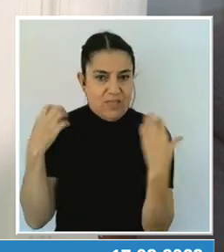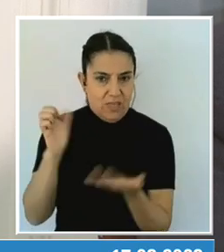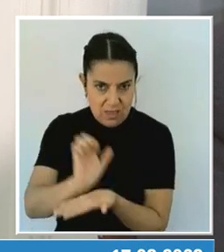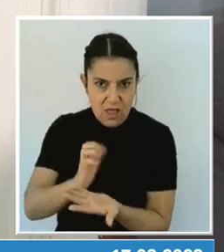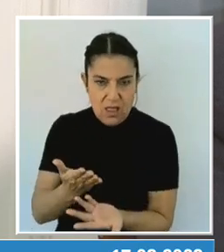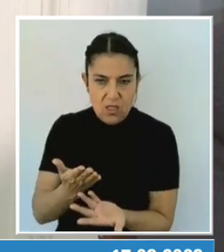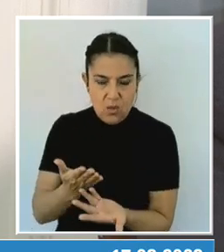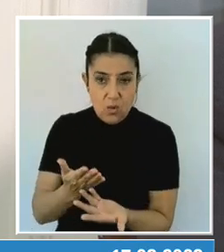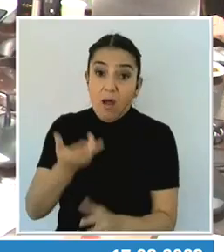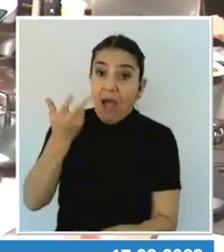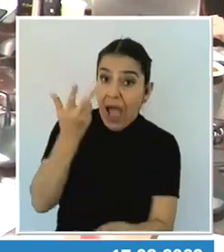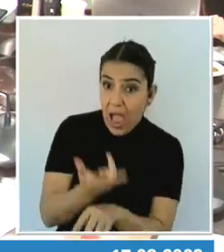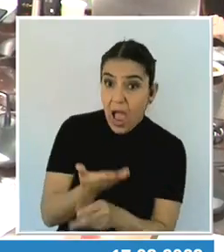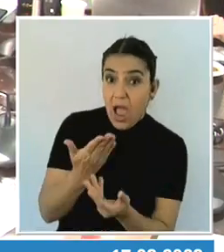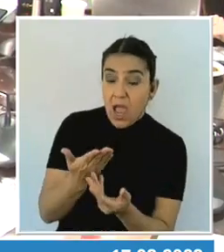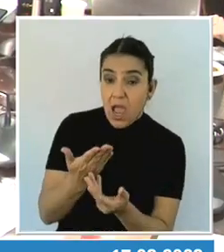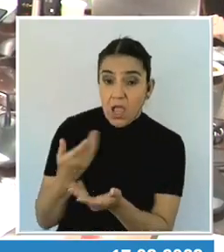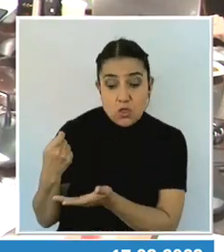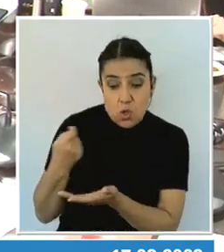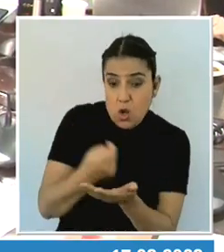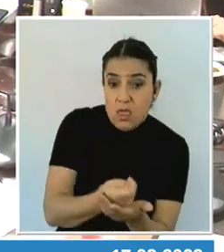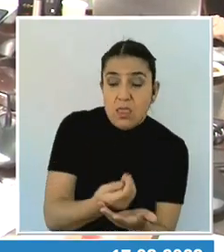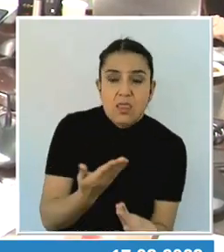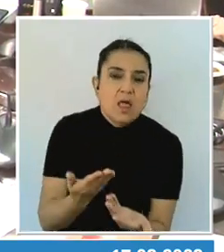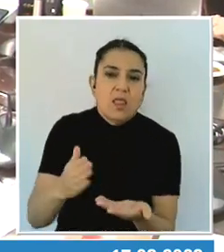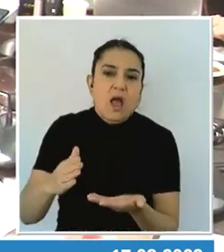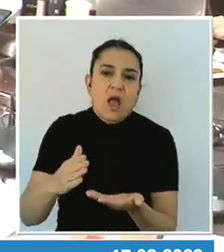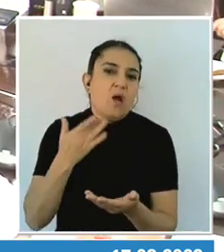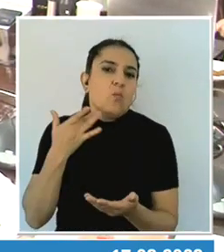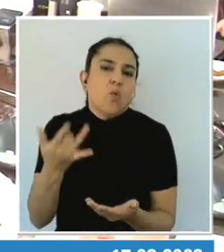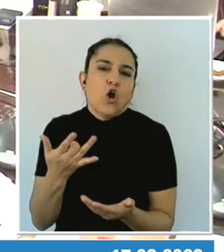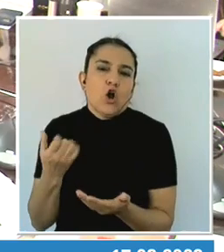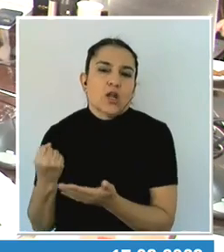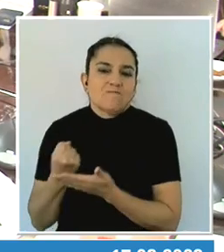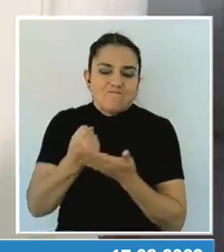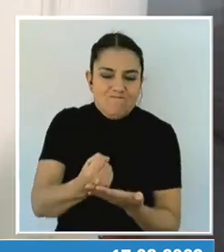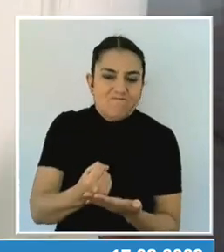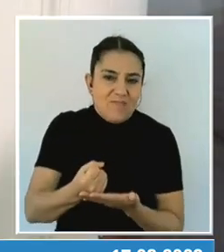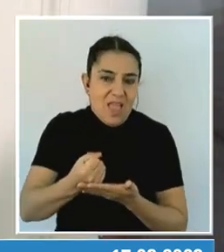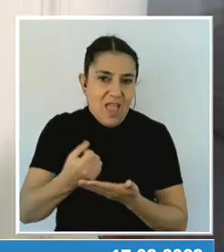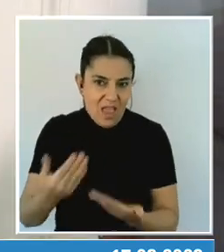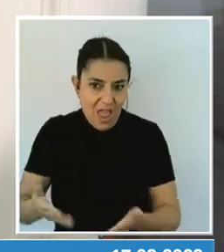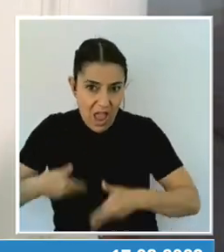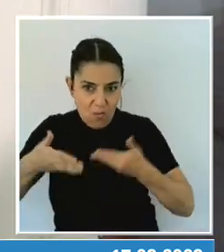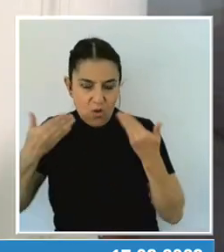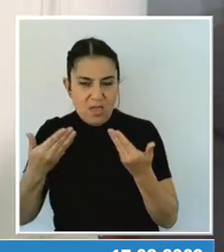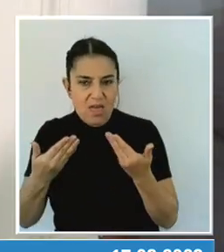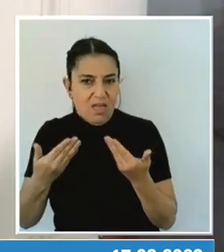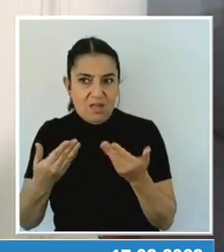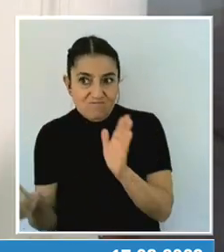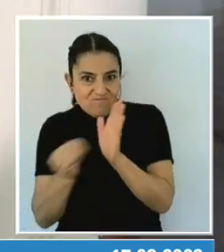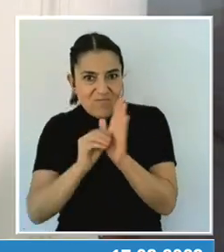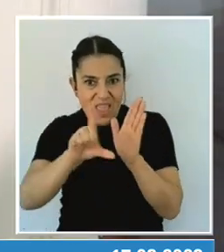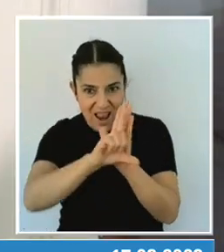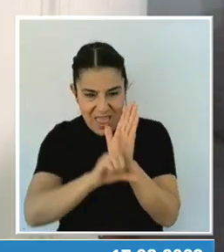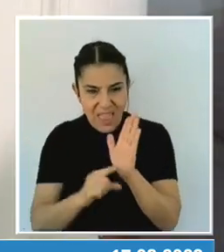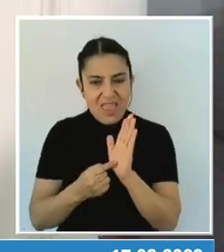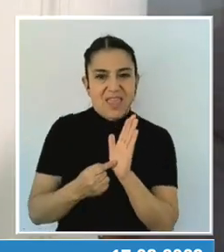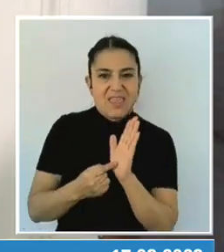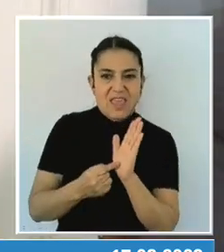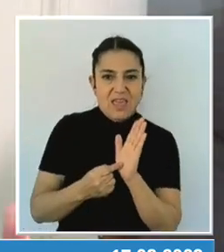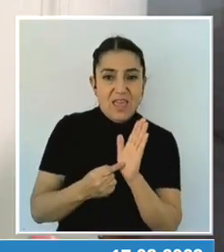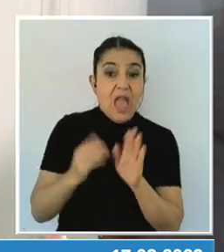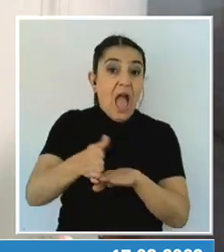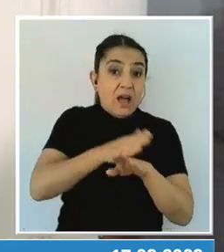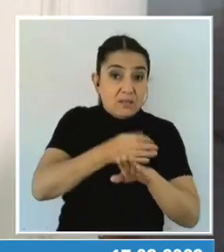hay solidaridad por generosidad incentivada a través de las leyes, de las actividades que he mencionado,